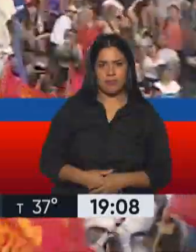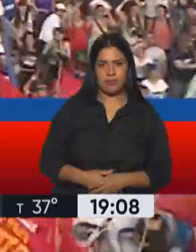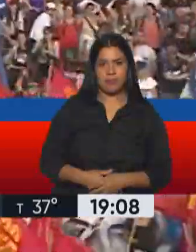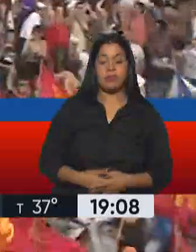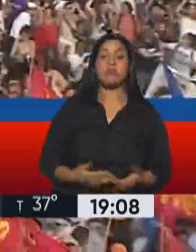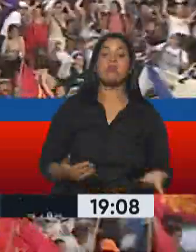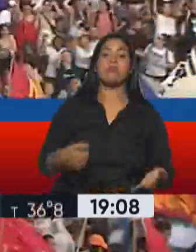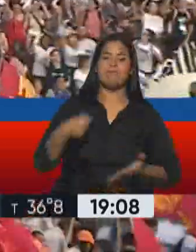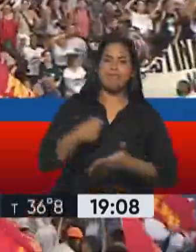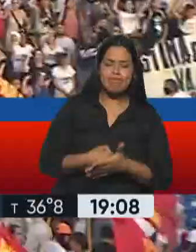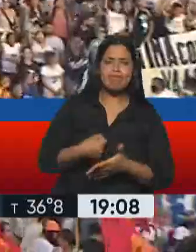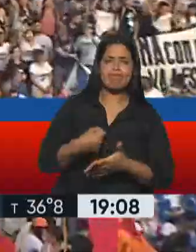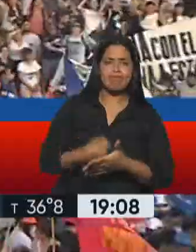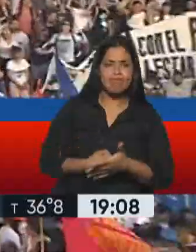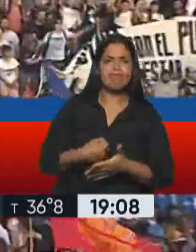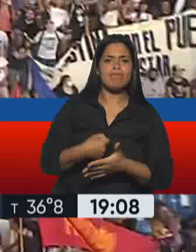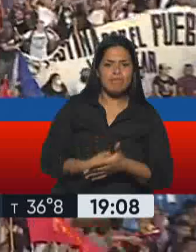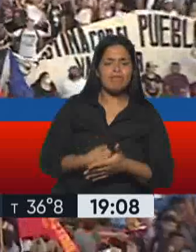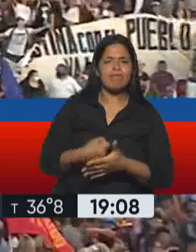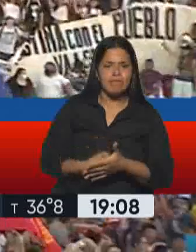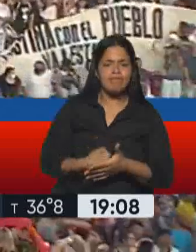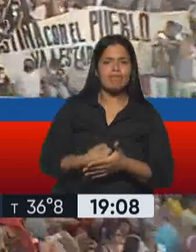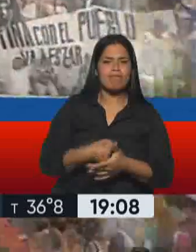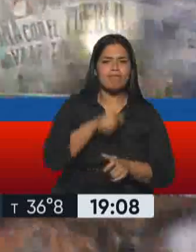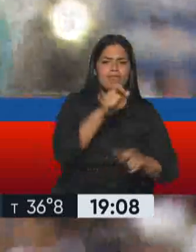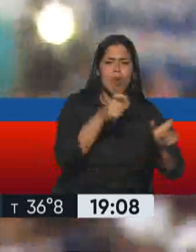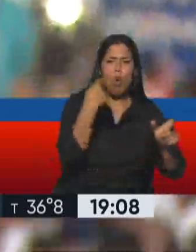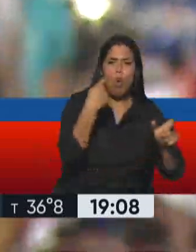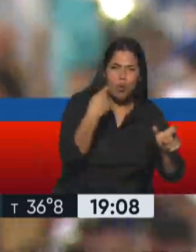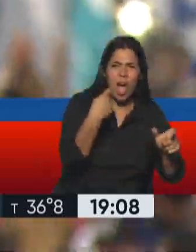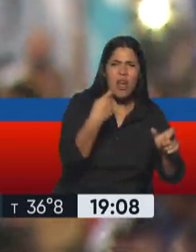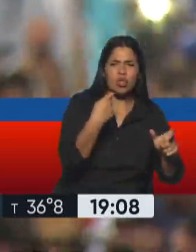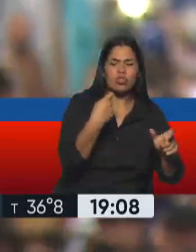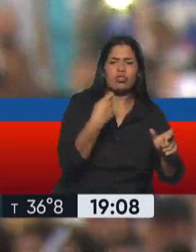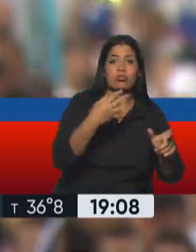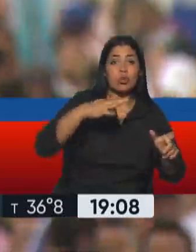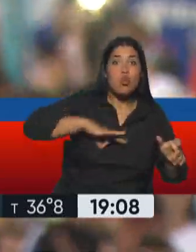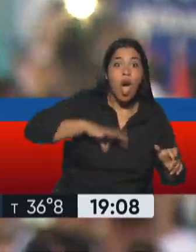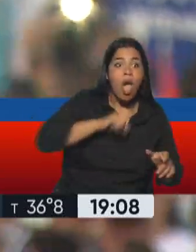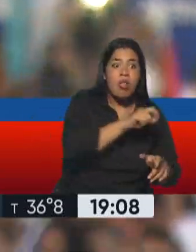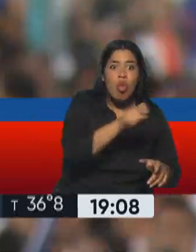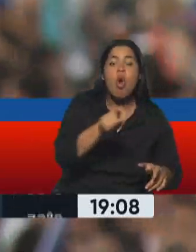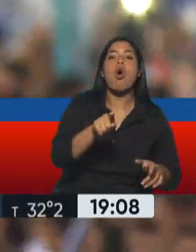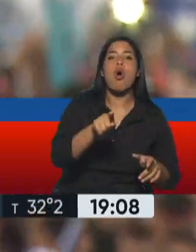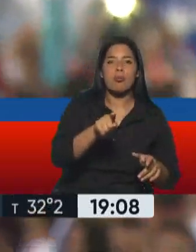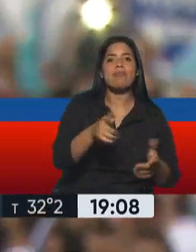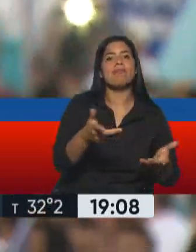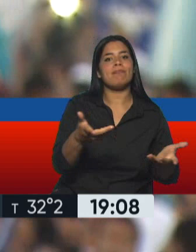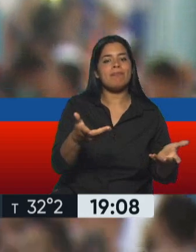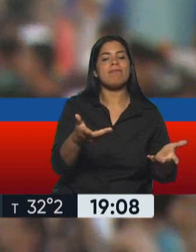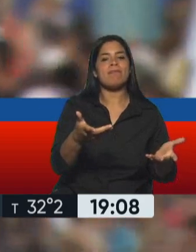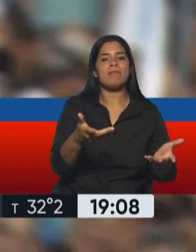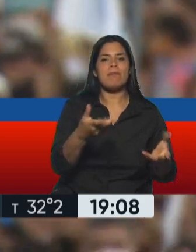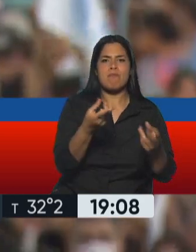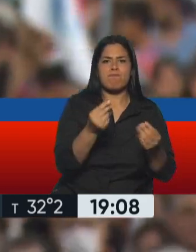Y le peleamos al ingreso de los jubilados todo lo necesario para que los ingresos de los jubilados sean